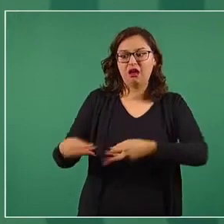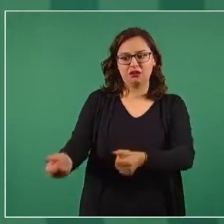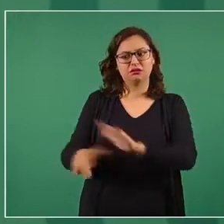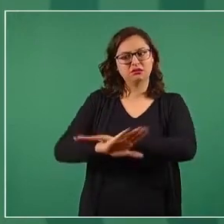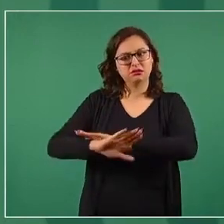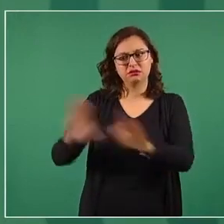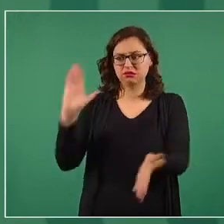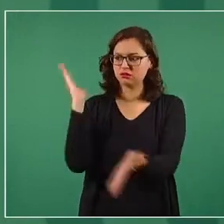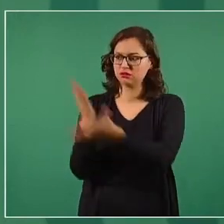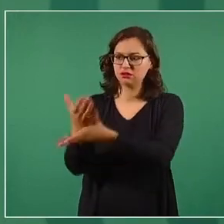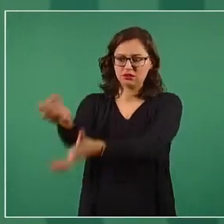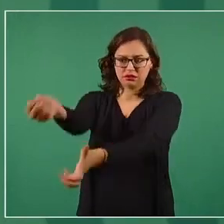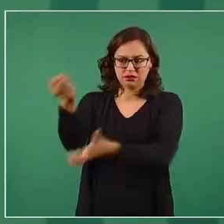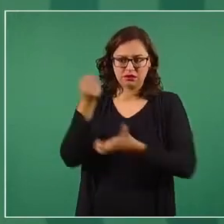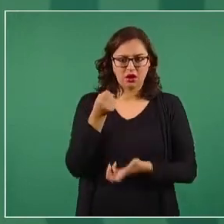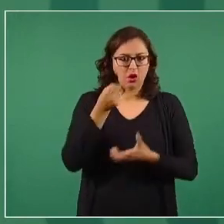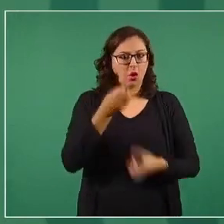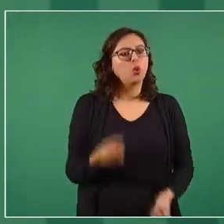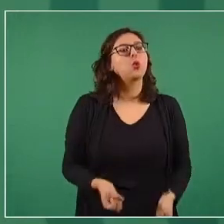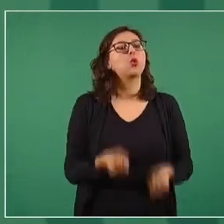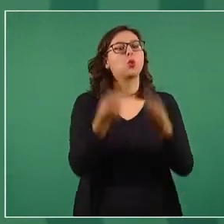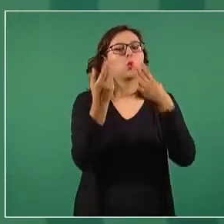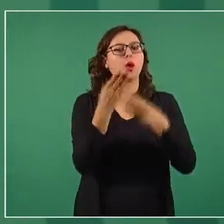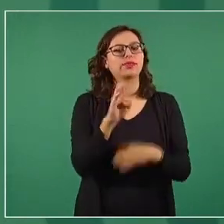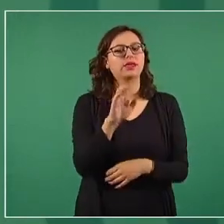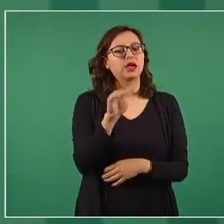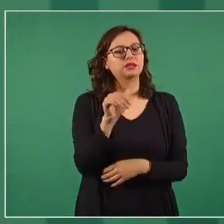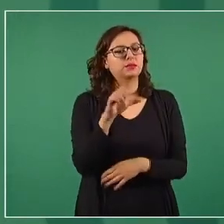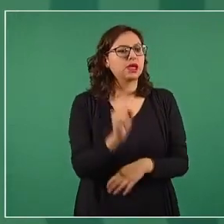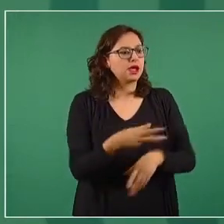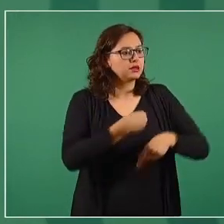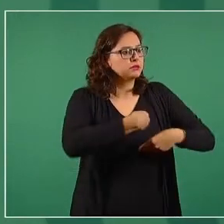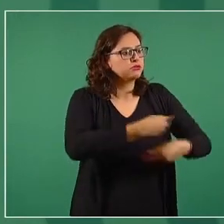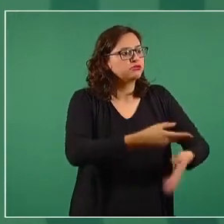les puse el ejemplo, les dejé de tarea